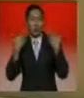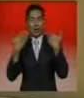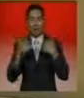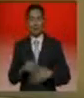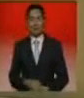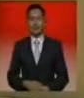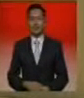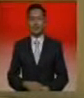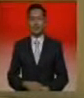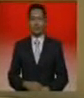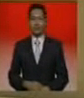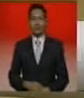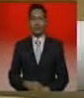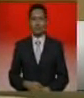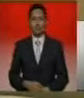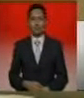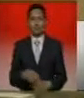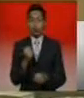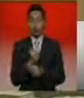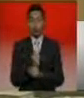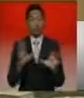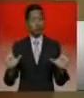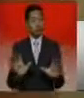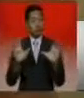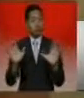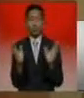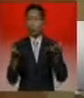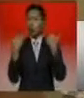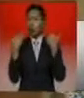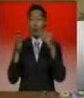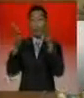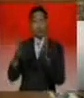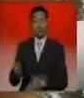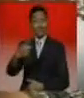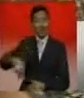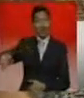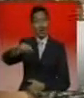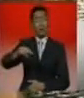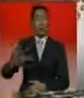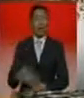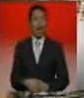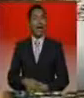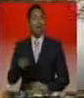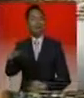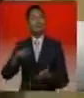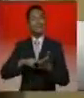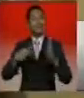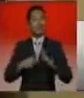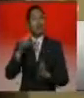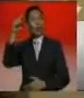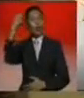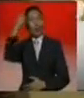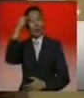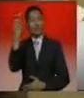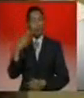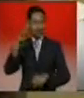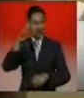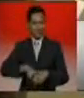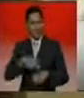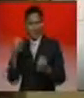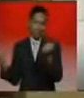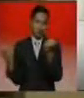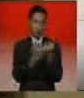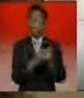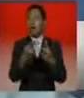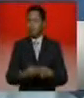y fomentar los planes habitacionales para los guayaquileños es uno de los retos fundamentales que el gobierno nacional ha emprendido y